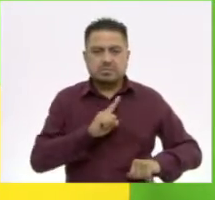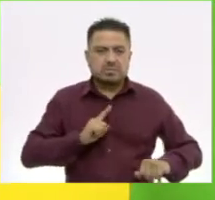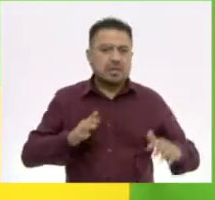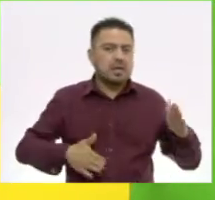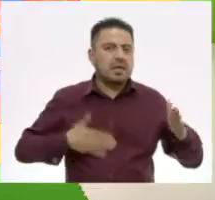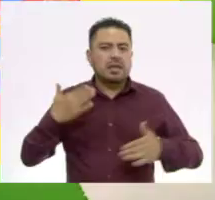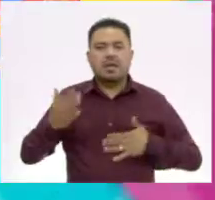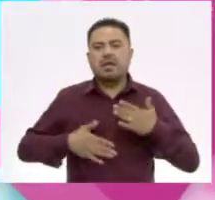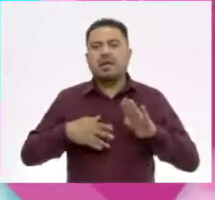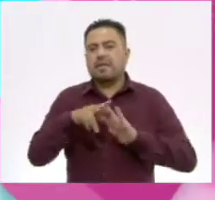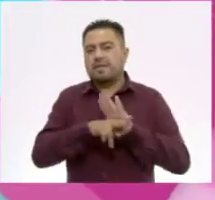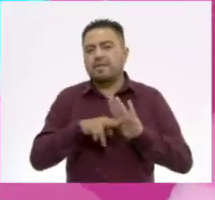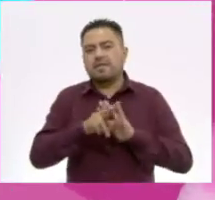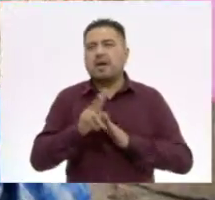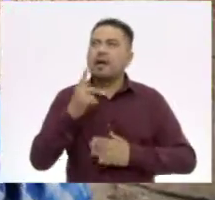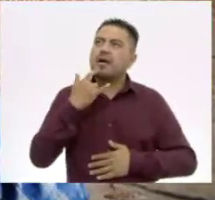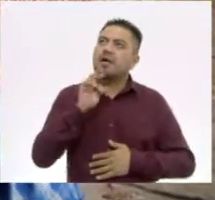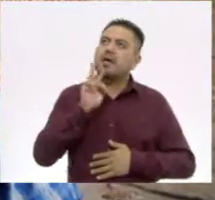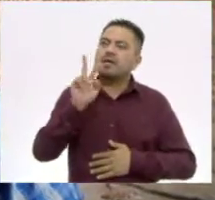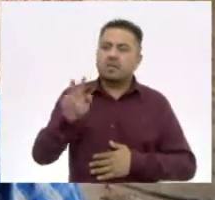siguiente vídeo